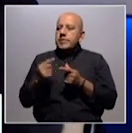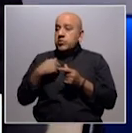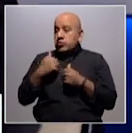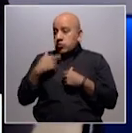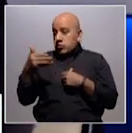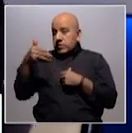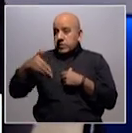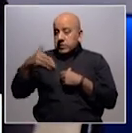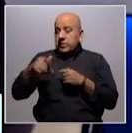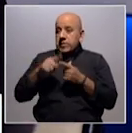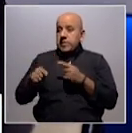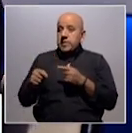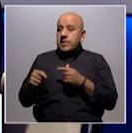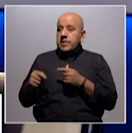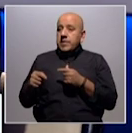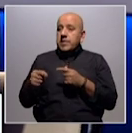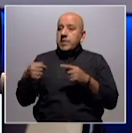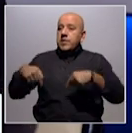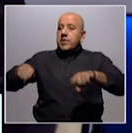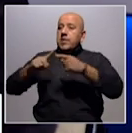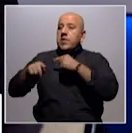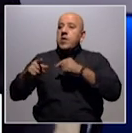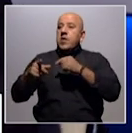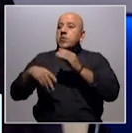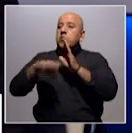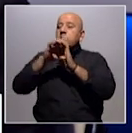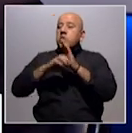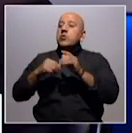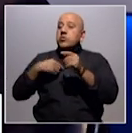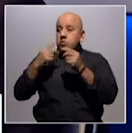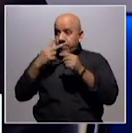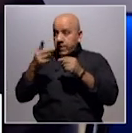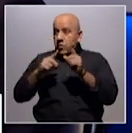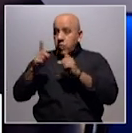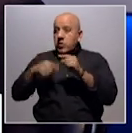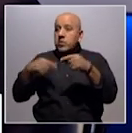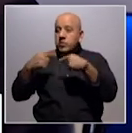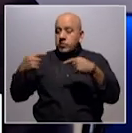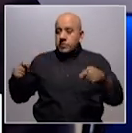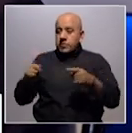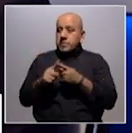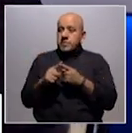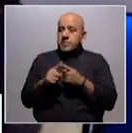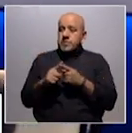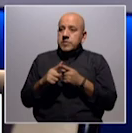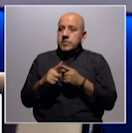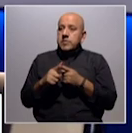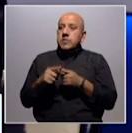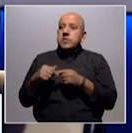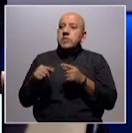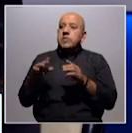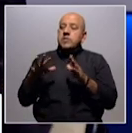participé incluso en la elaboración programática curricular y vi algunas cosas en ese sentido que terminaron